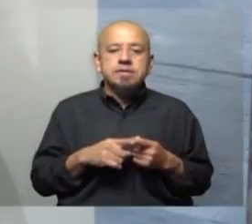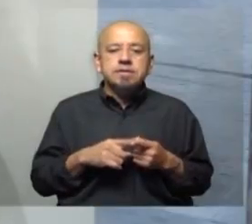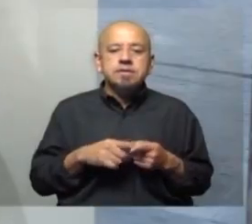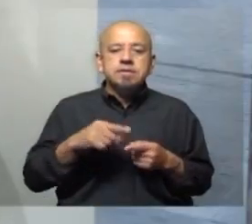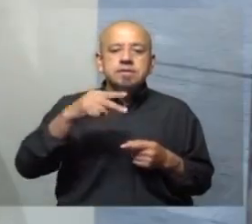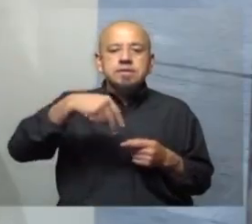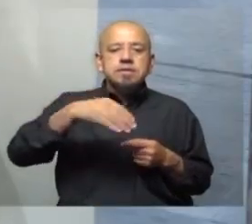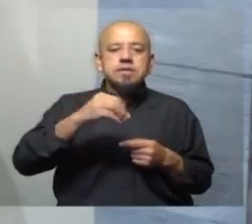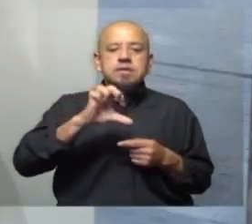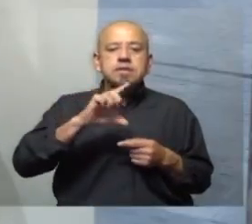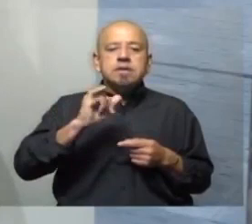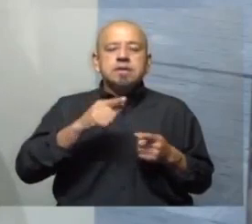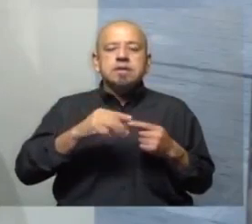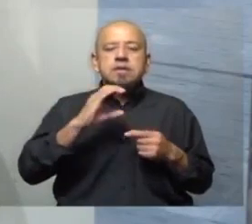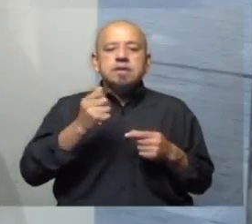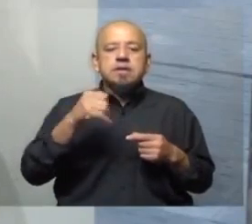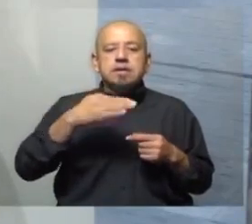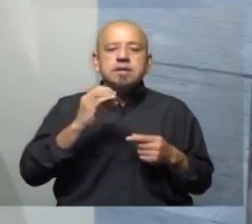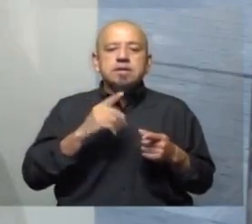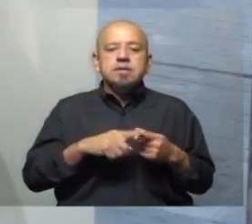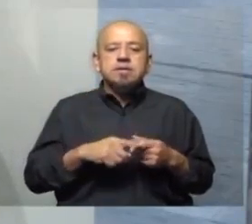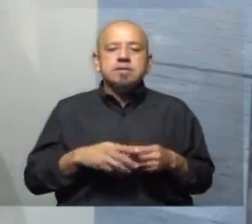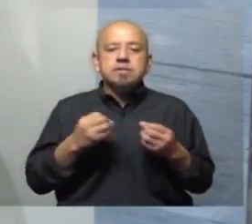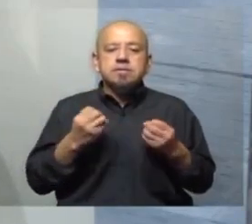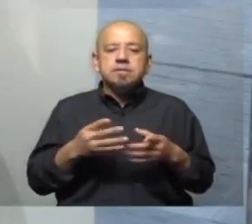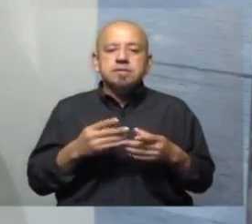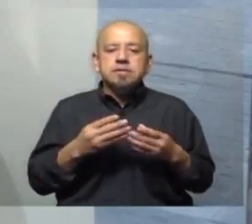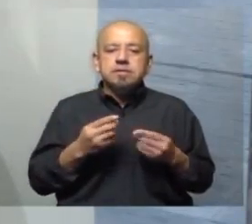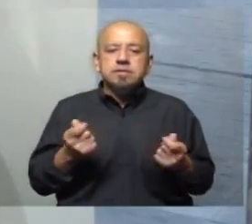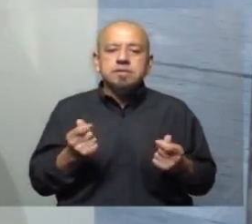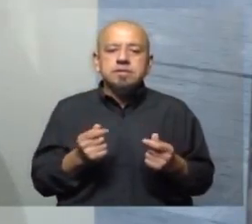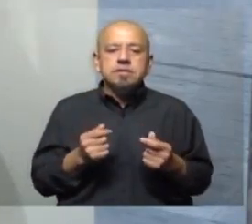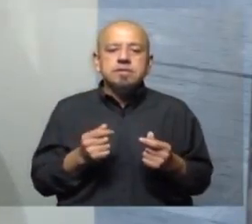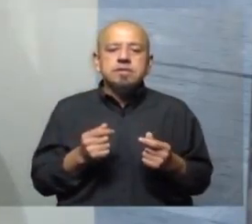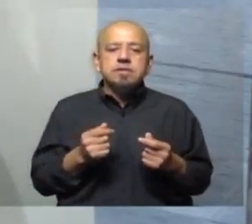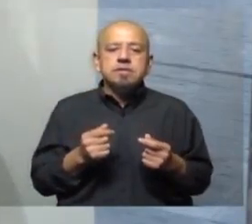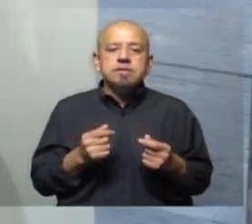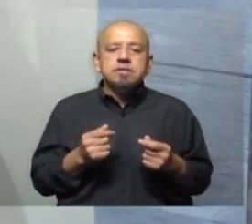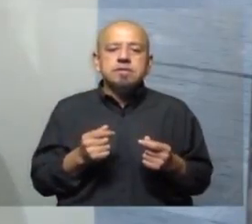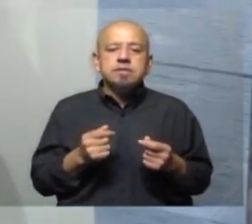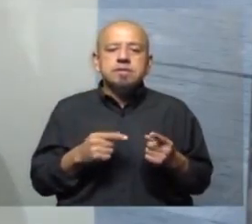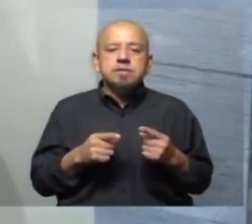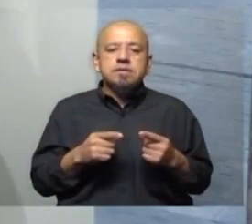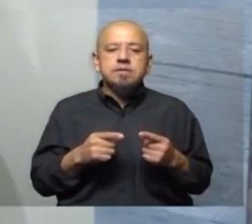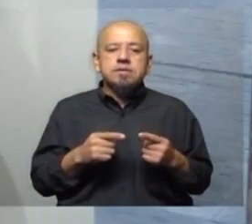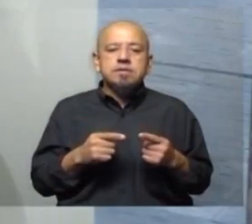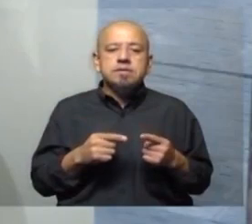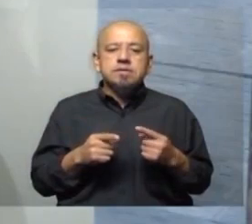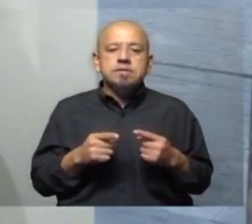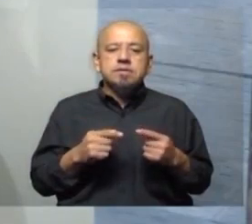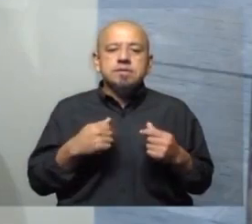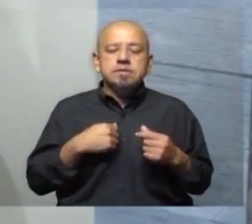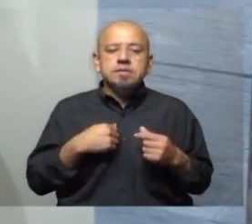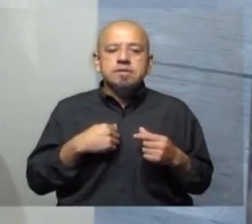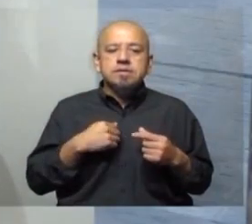Campos Pero qué pasó se perdió porque se desintegró esta fue este un libro que nos dio mi madre a mí